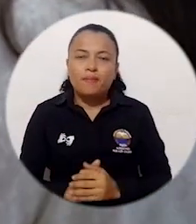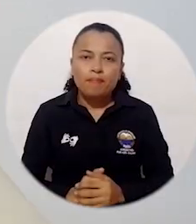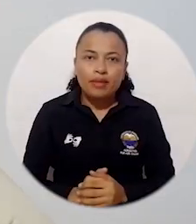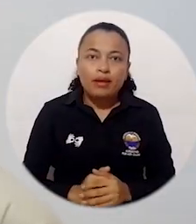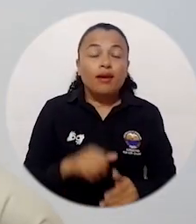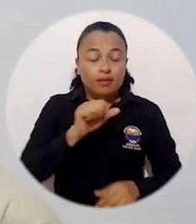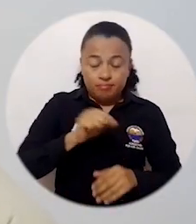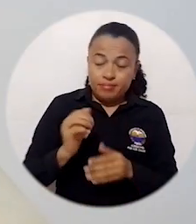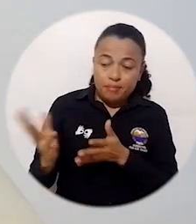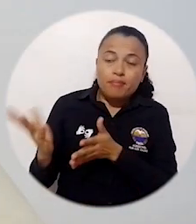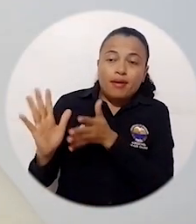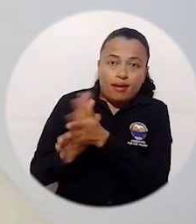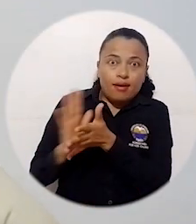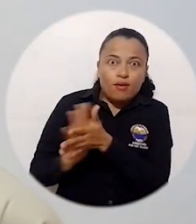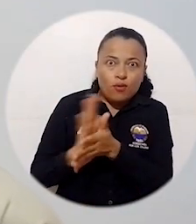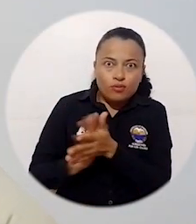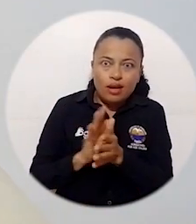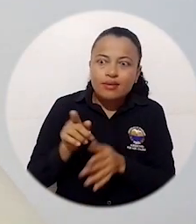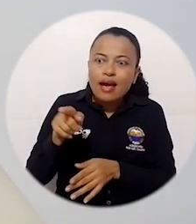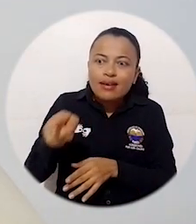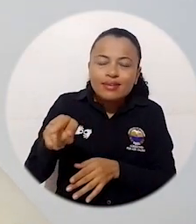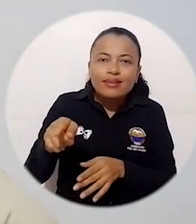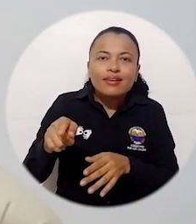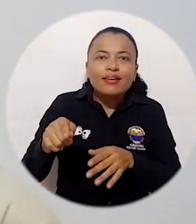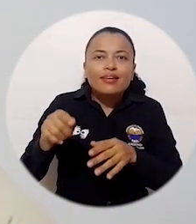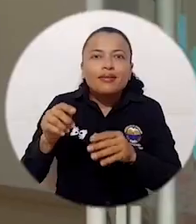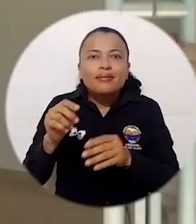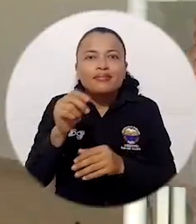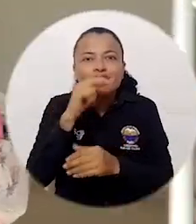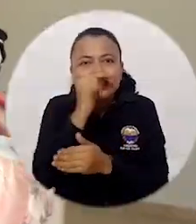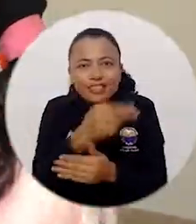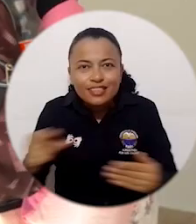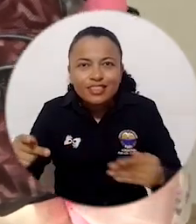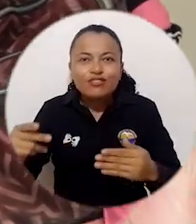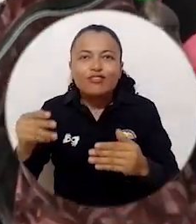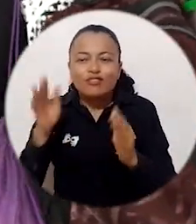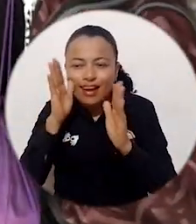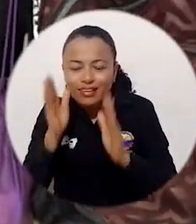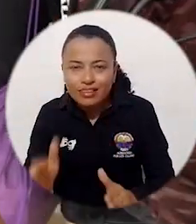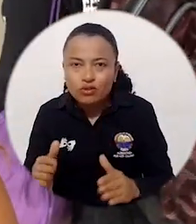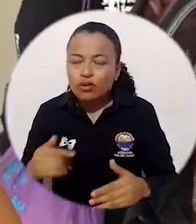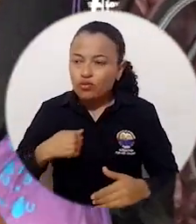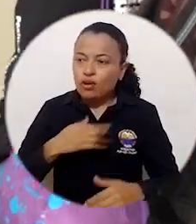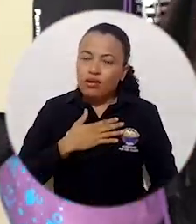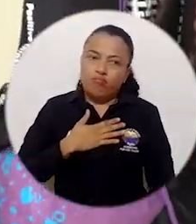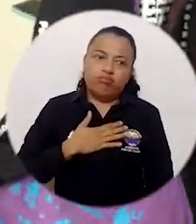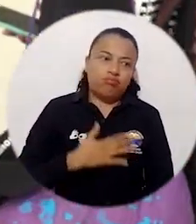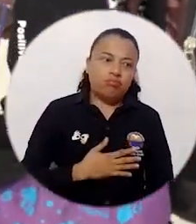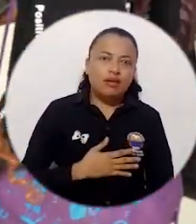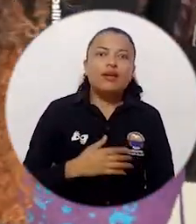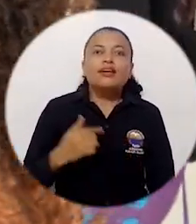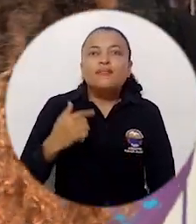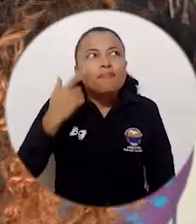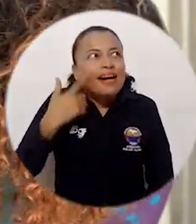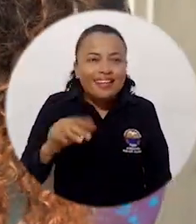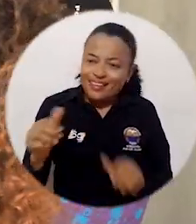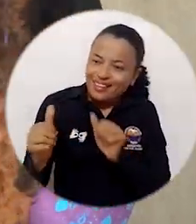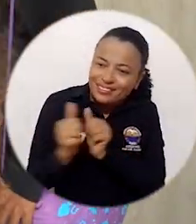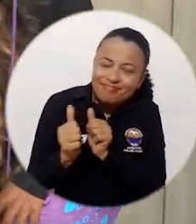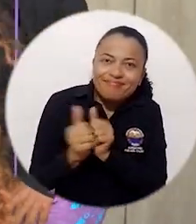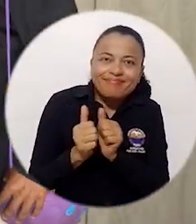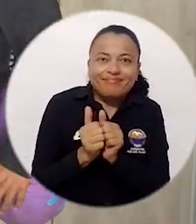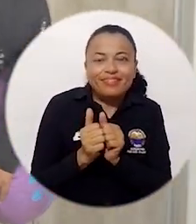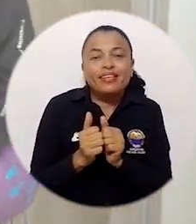sí que había un punto de de primera infancia me siento más tranquila porque ya digo ya ella va a estar conmigo